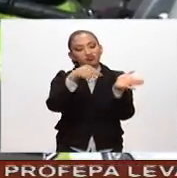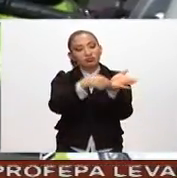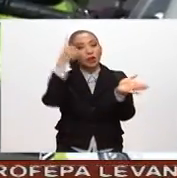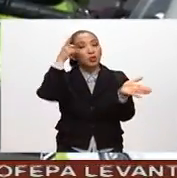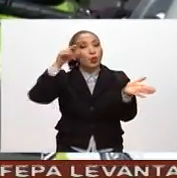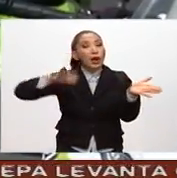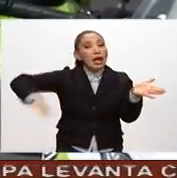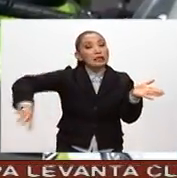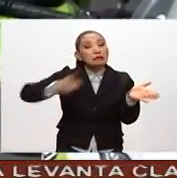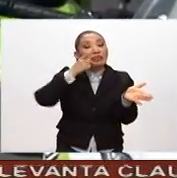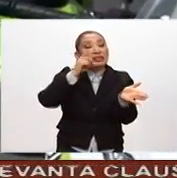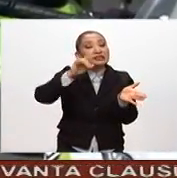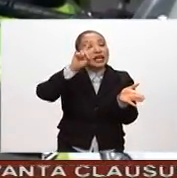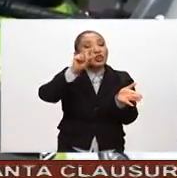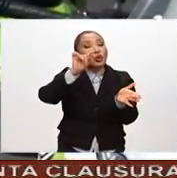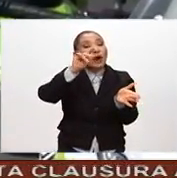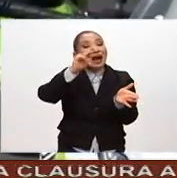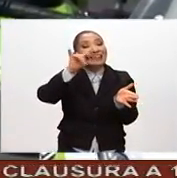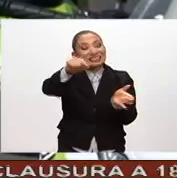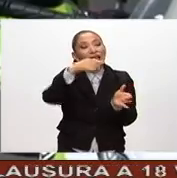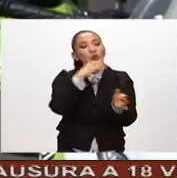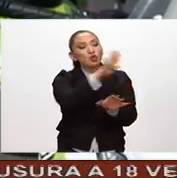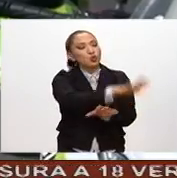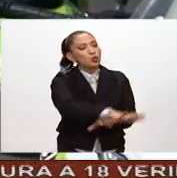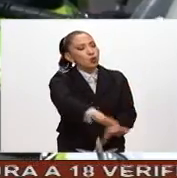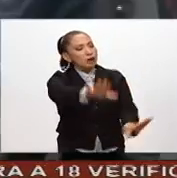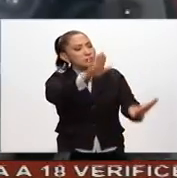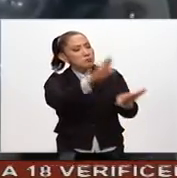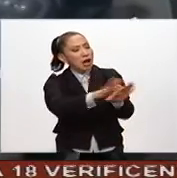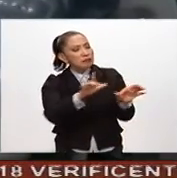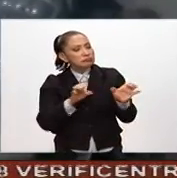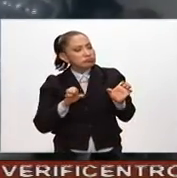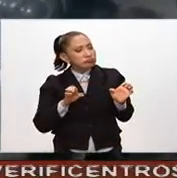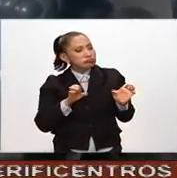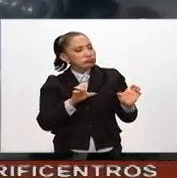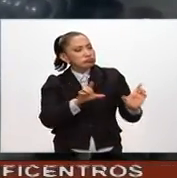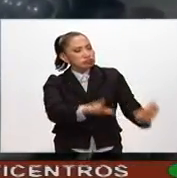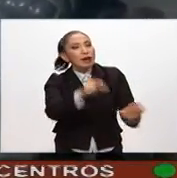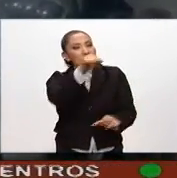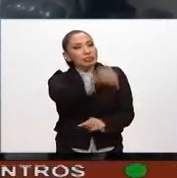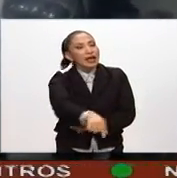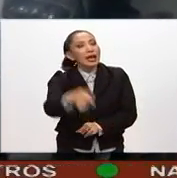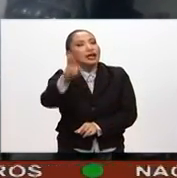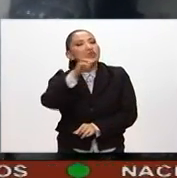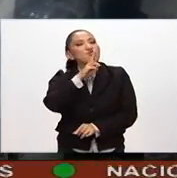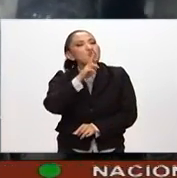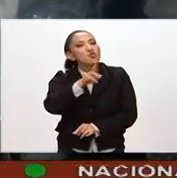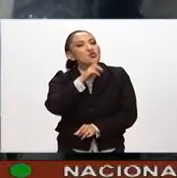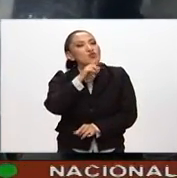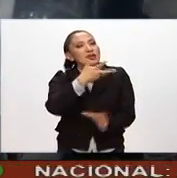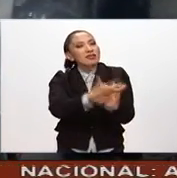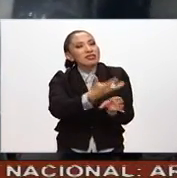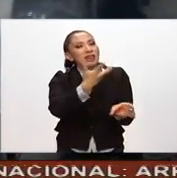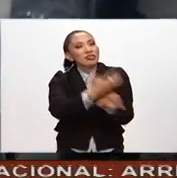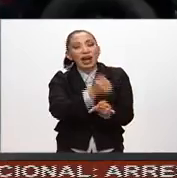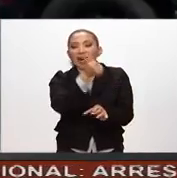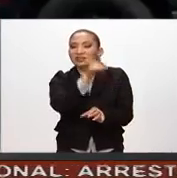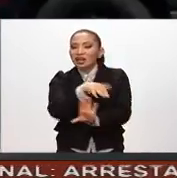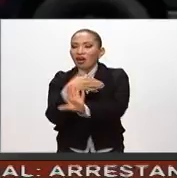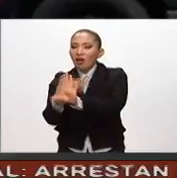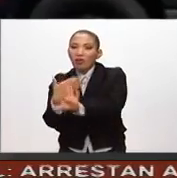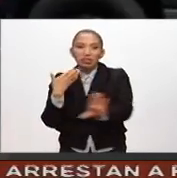propiedad supuestamente de Javier Duarte en una de las zonas más exclusivas de Houston. Así está el fuego